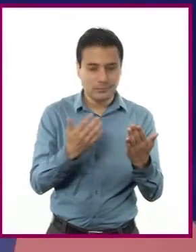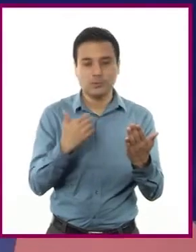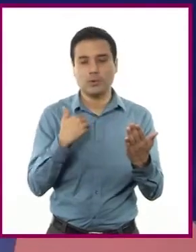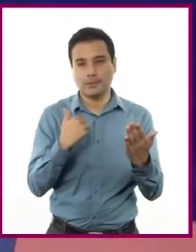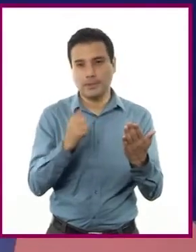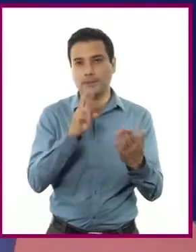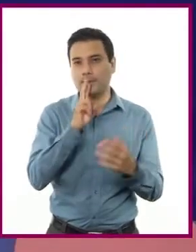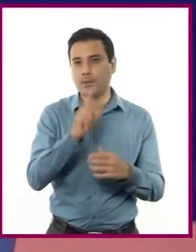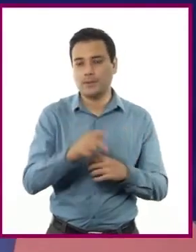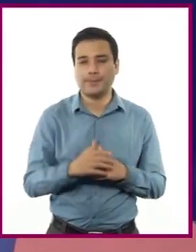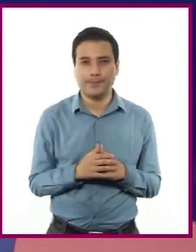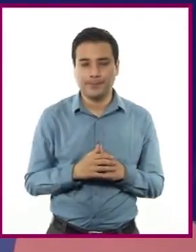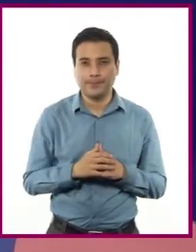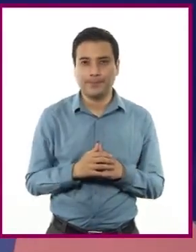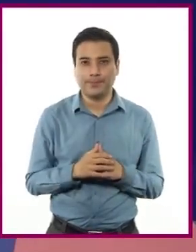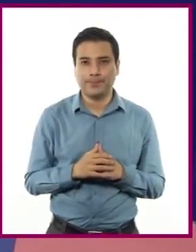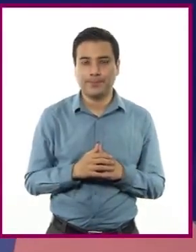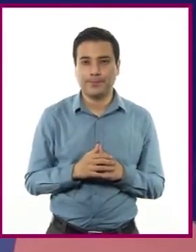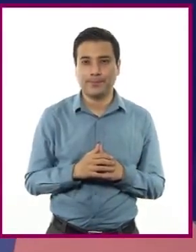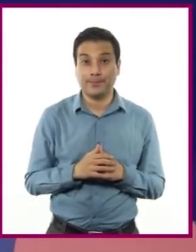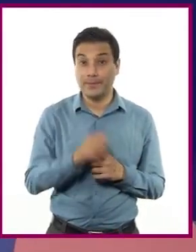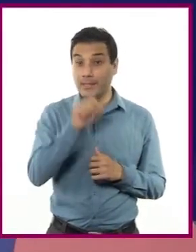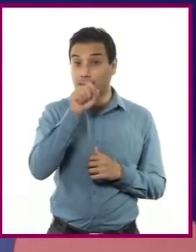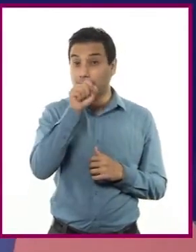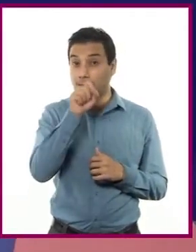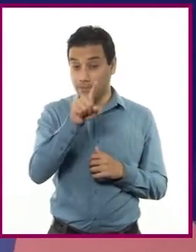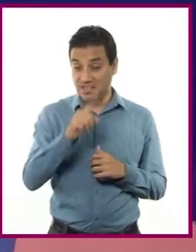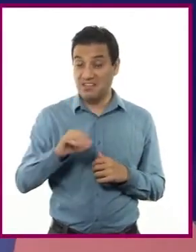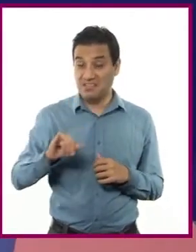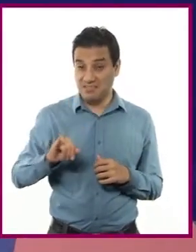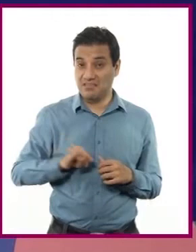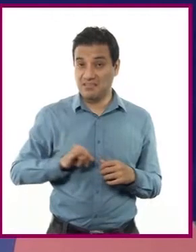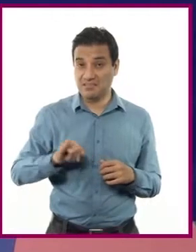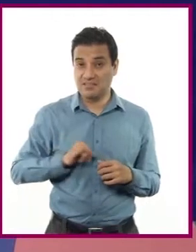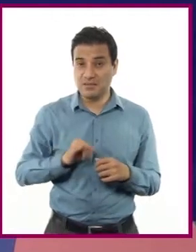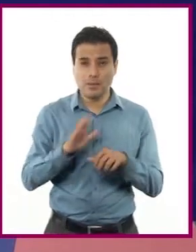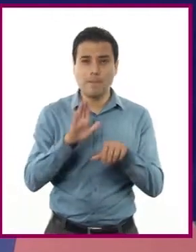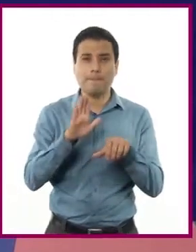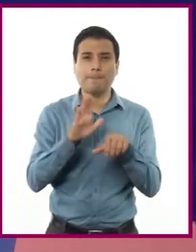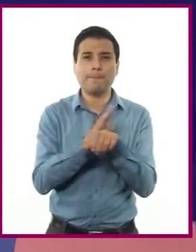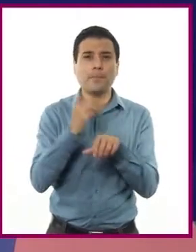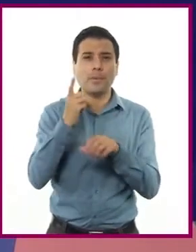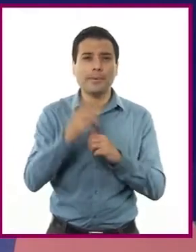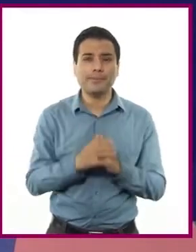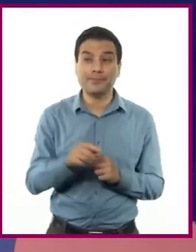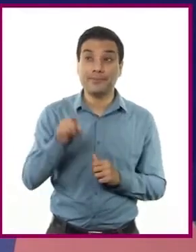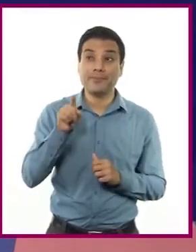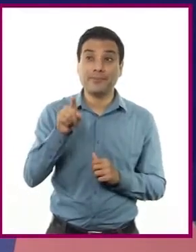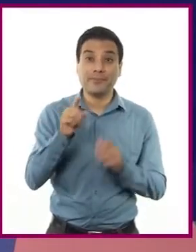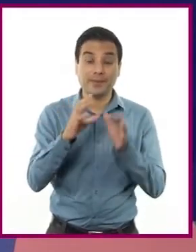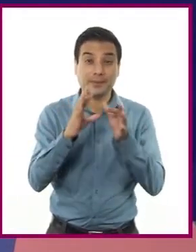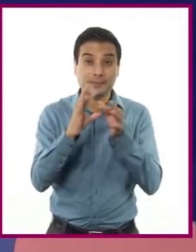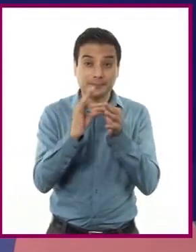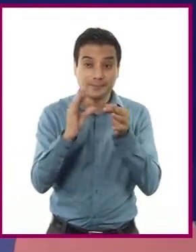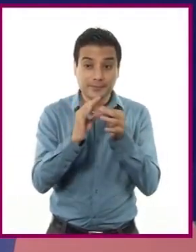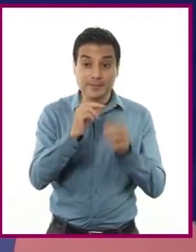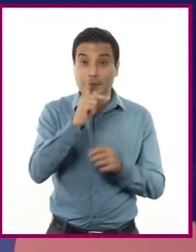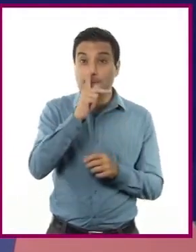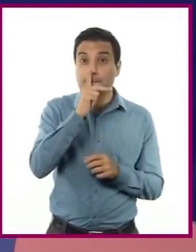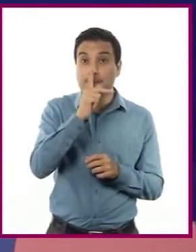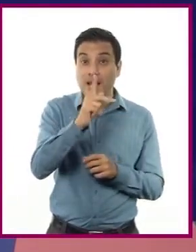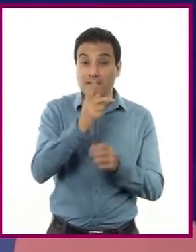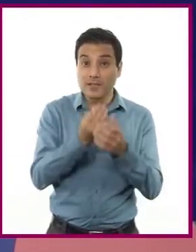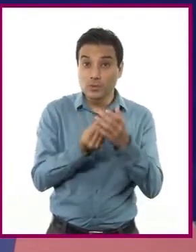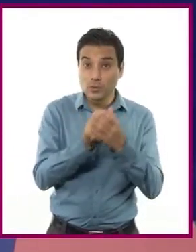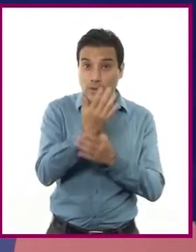texto. Y también me parece interesante lo que menciona sobre las palabras de nueva